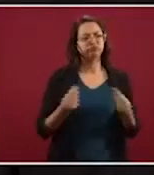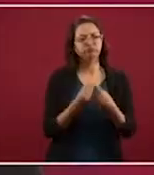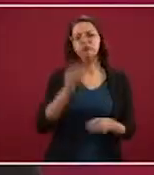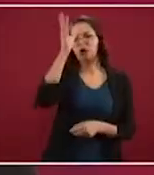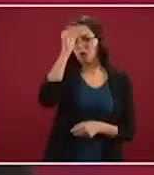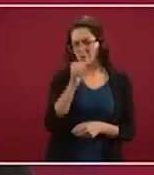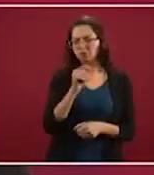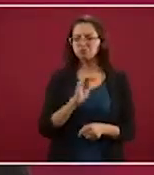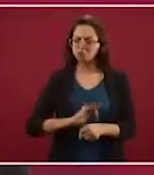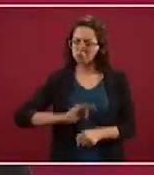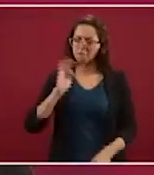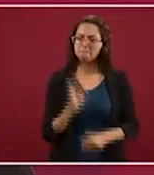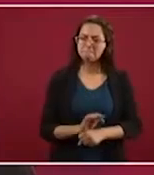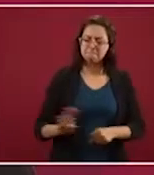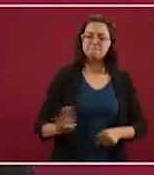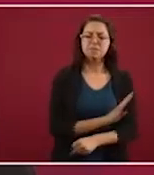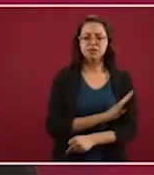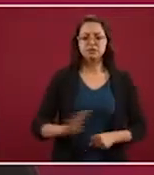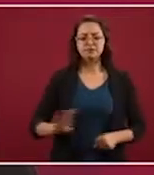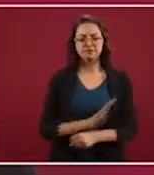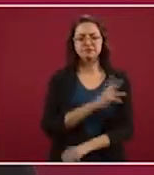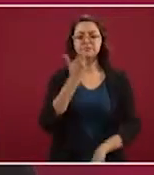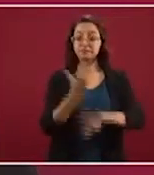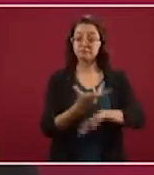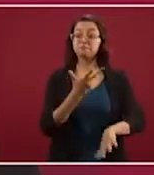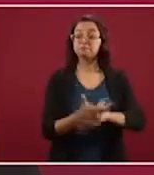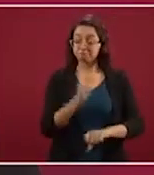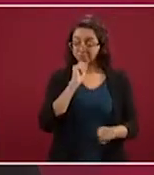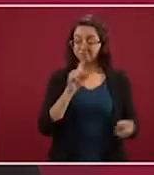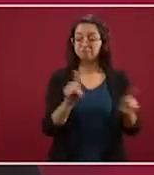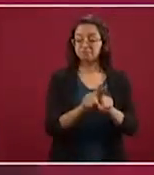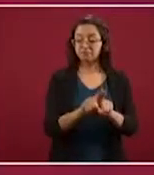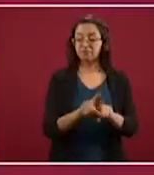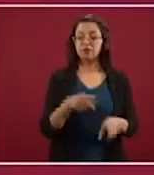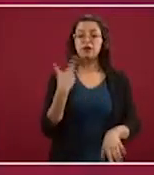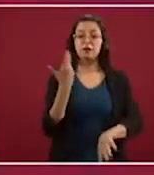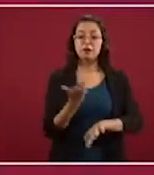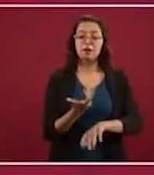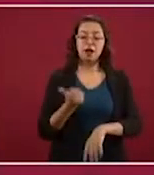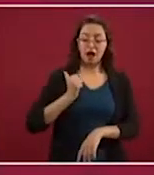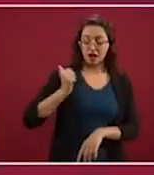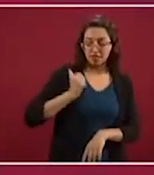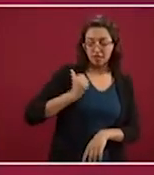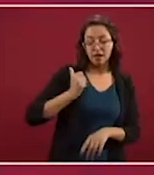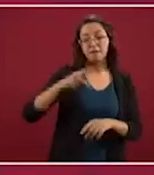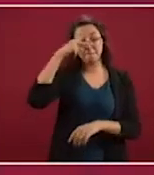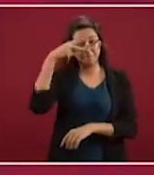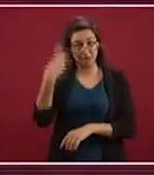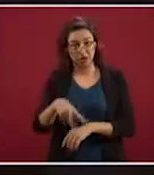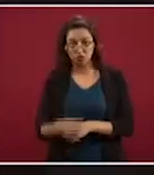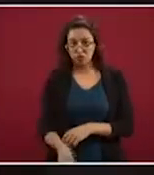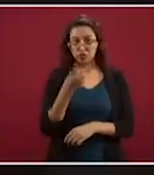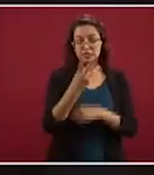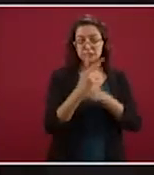muy conveniente para el pueblo de Estados Unidos, para el pueblo de Canadá y para el pueblo de México.